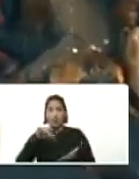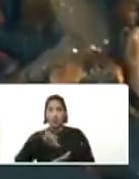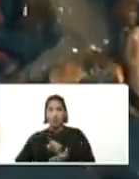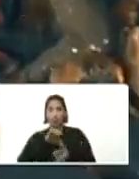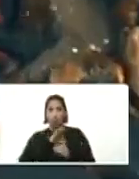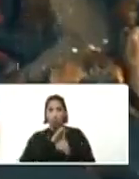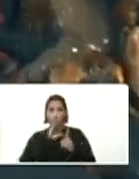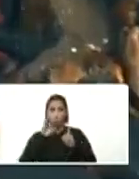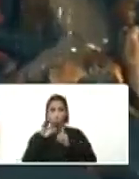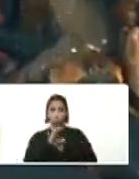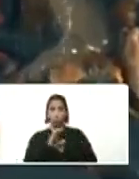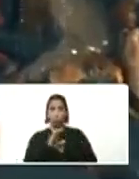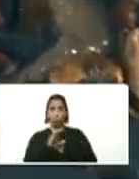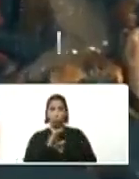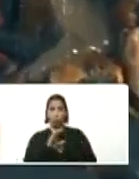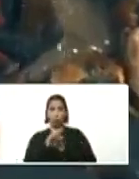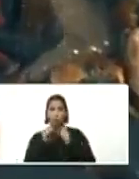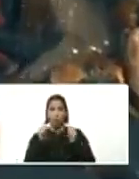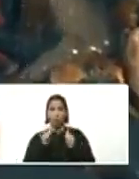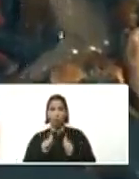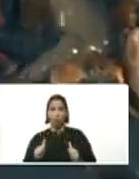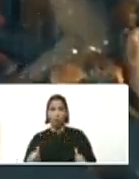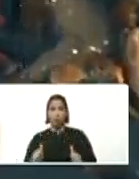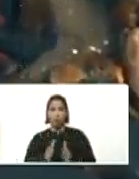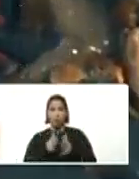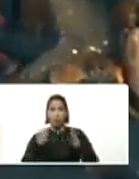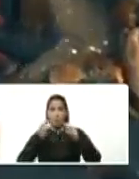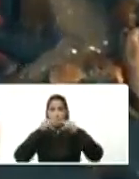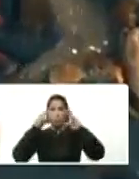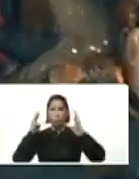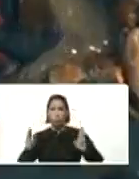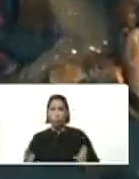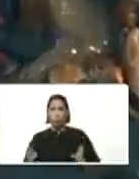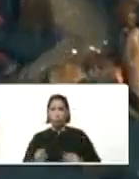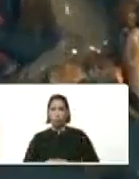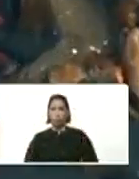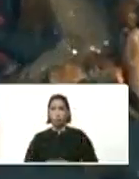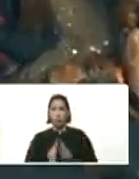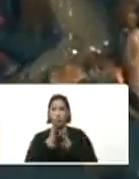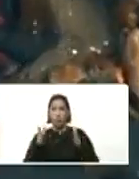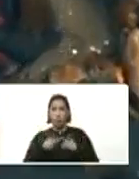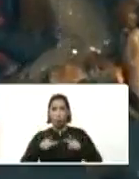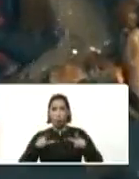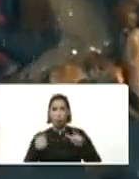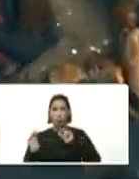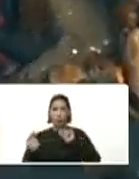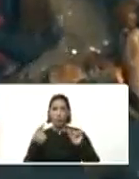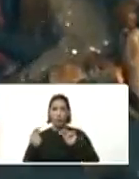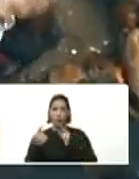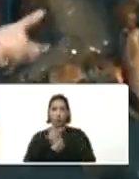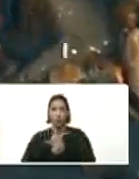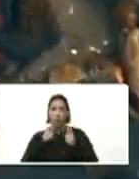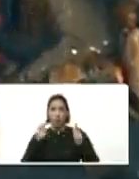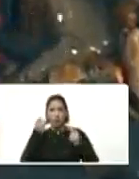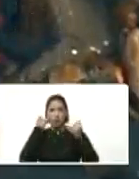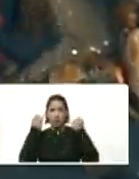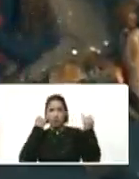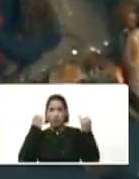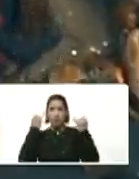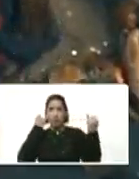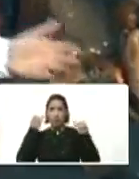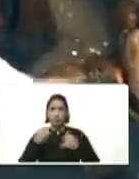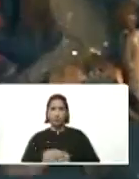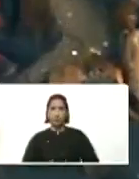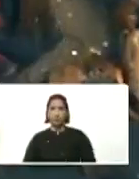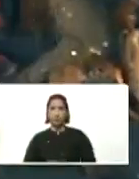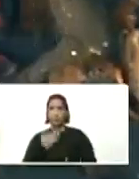cultura, del arte, en un gran museo, en un gran lugar para el debate libre de las ideas, de